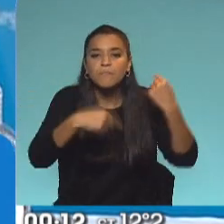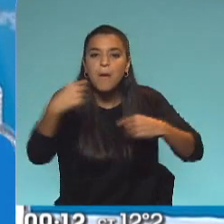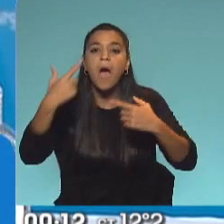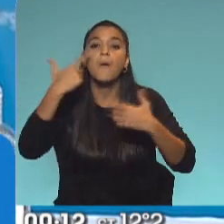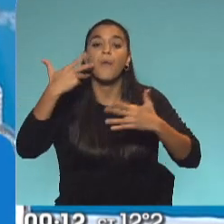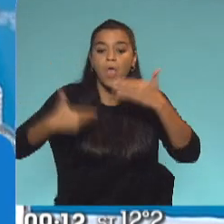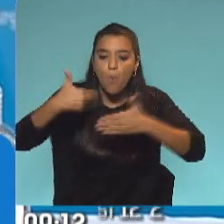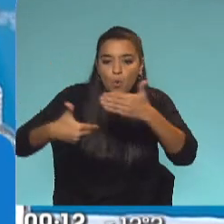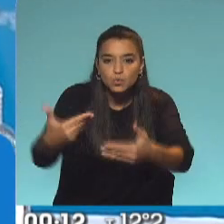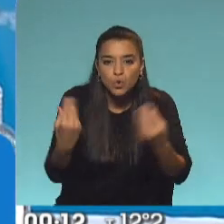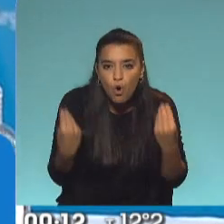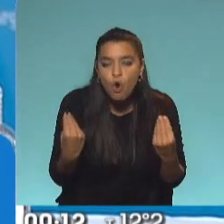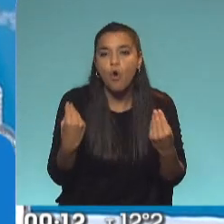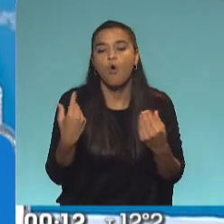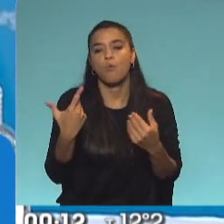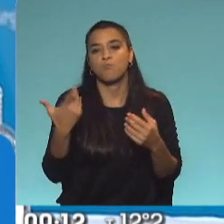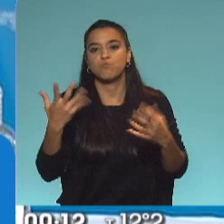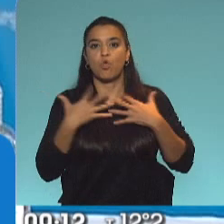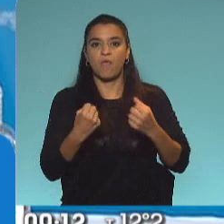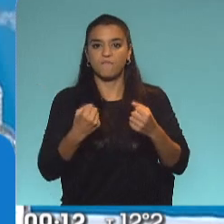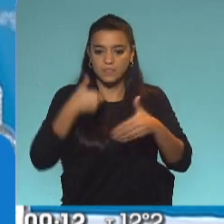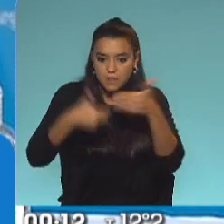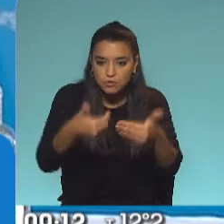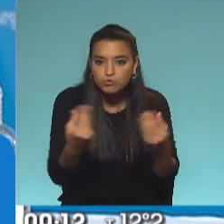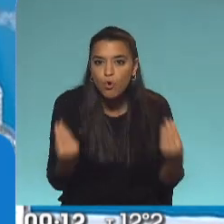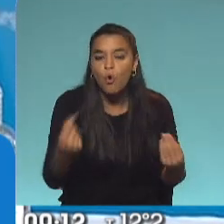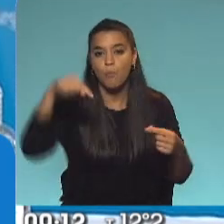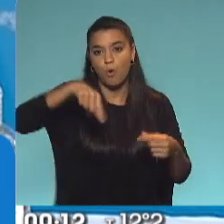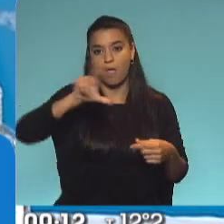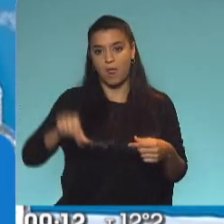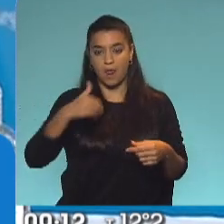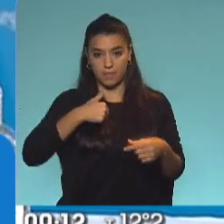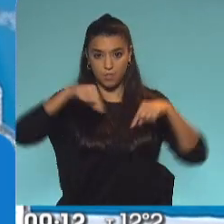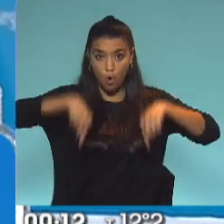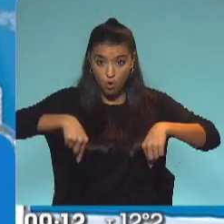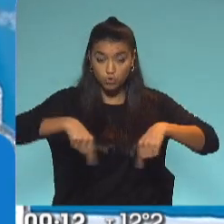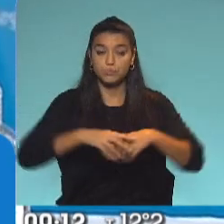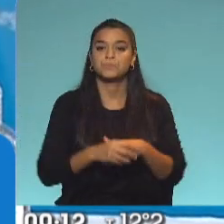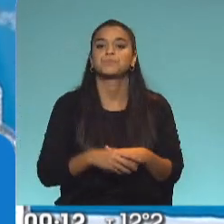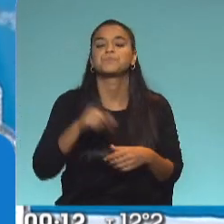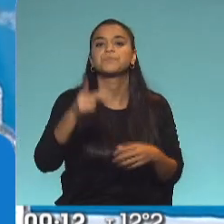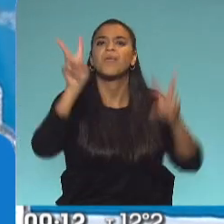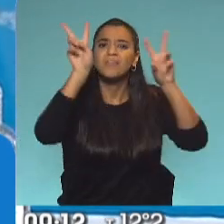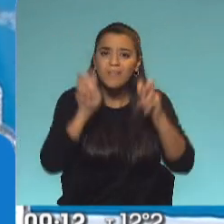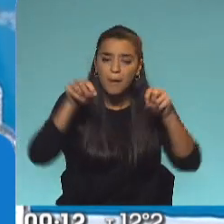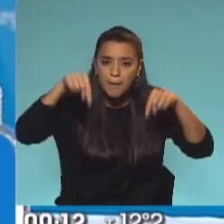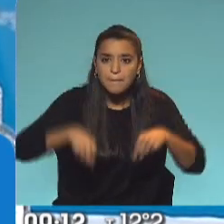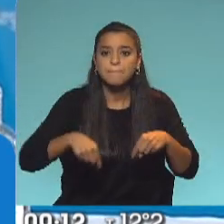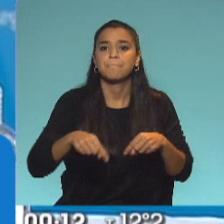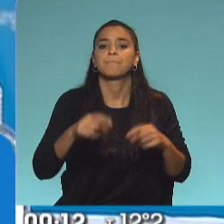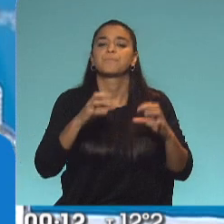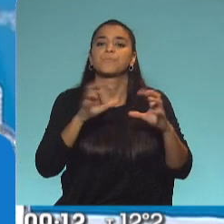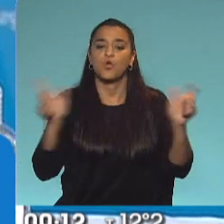de de la serología en nuestro país hoy es uno de los temas que se va a tratar en el